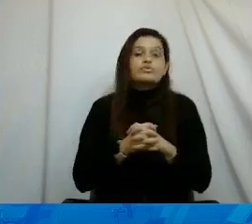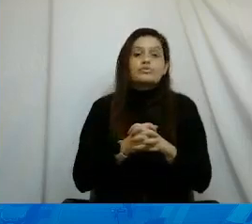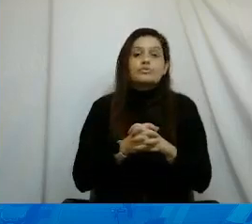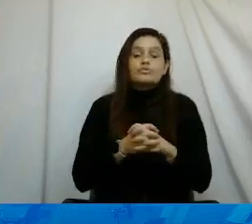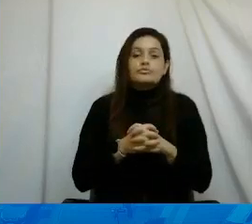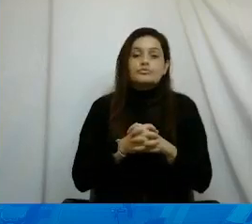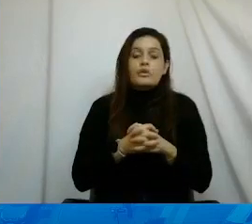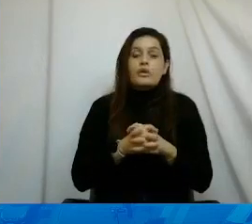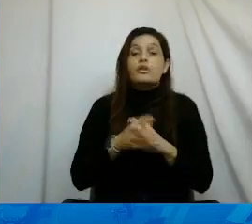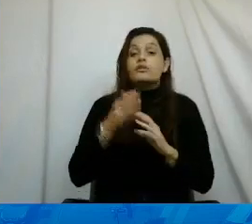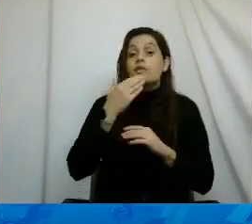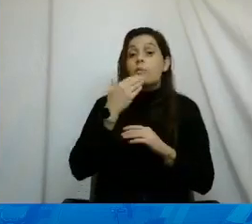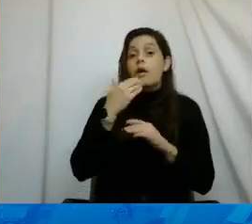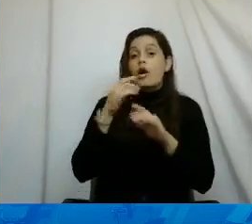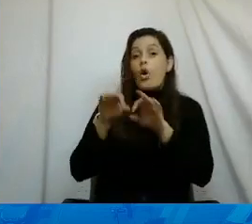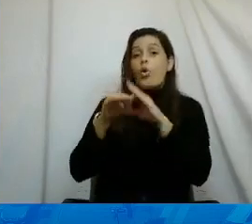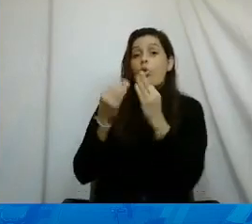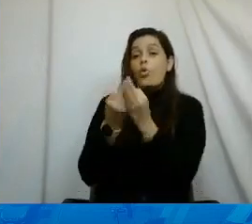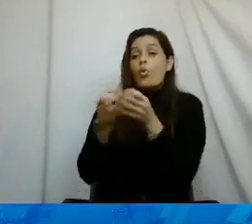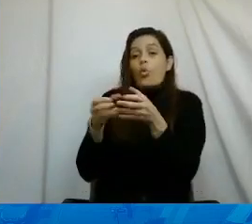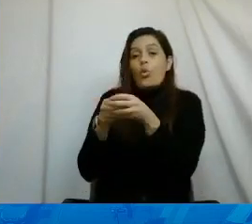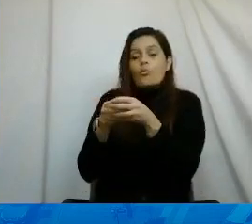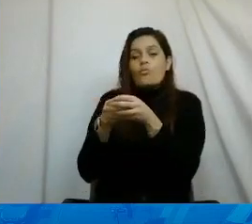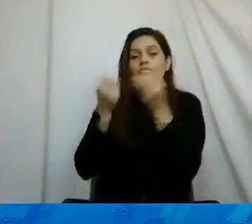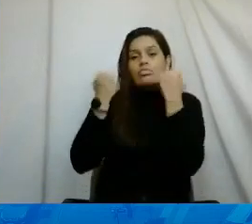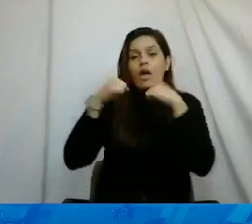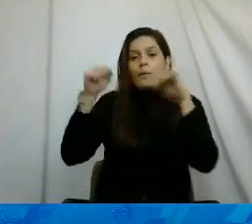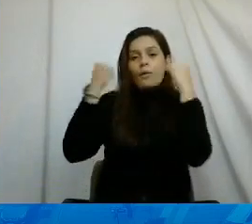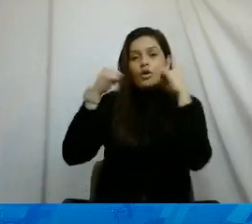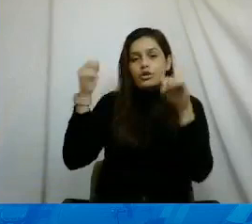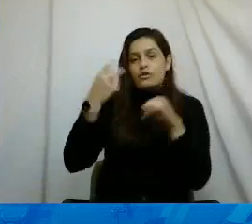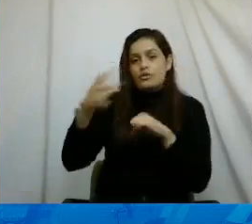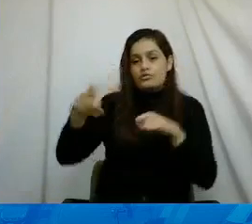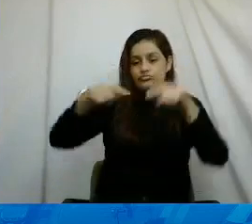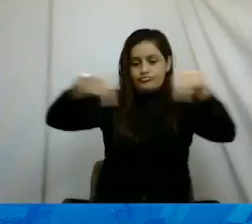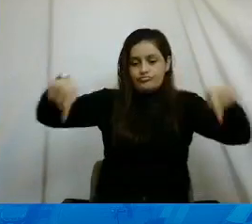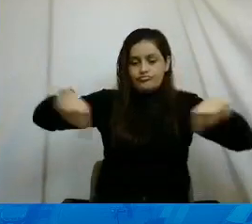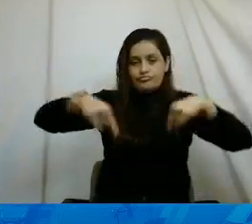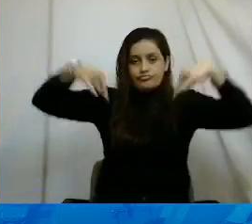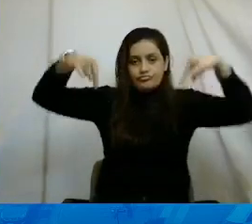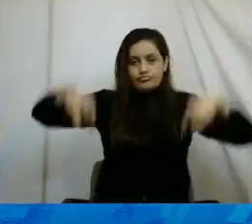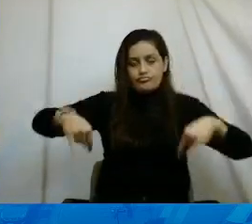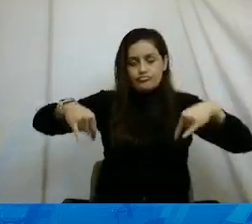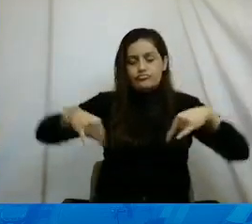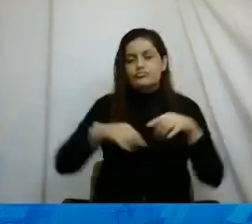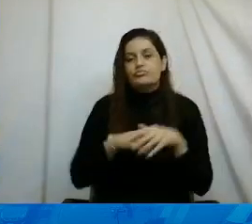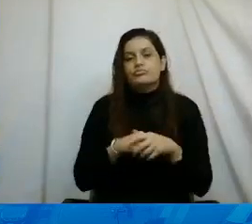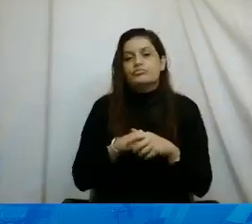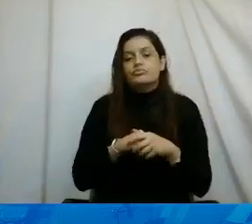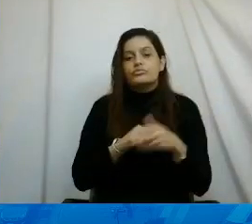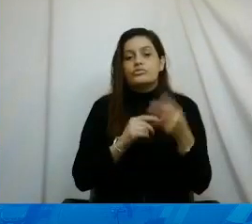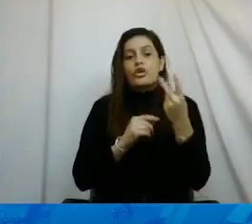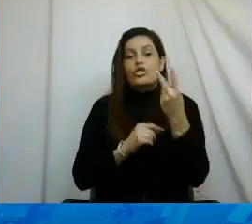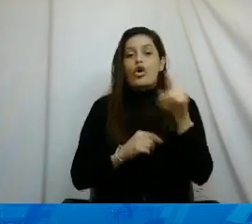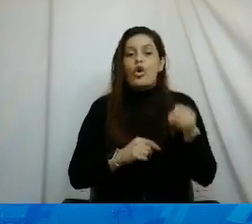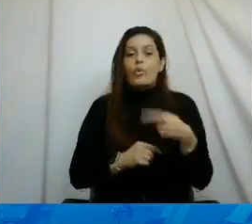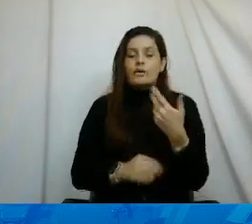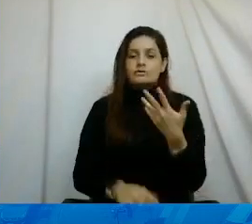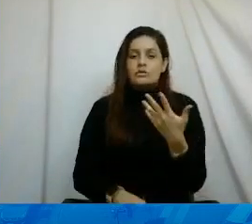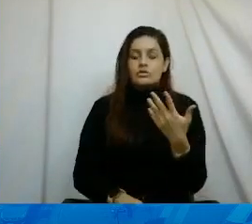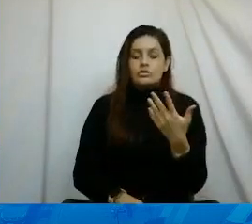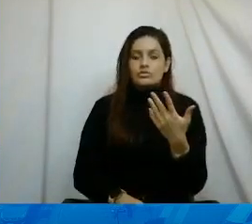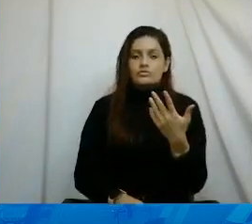este club deportivo y su cancha. Y por el otro, informar, y en relación al punto 2.5,